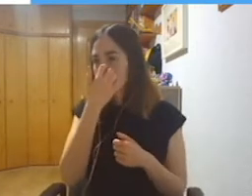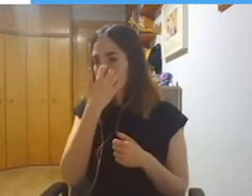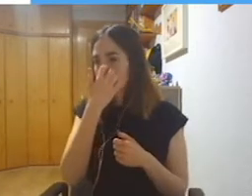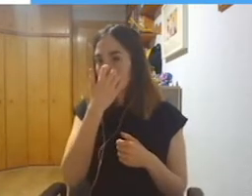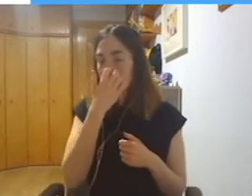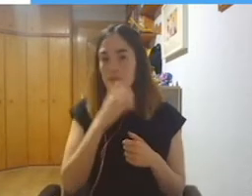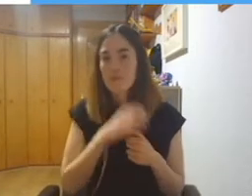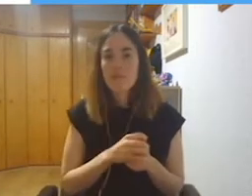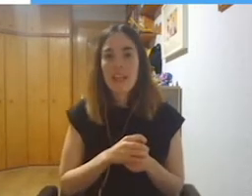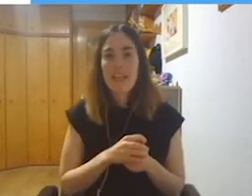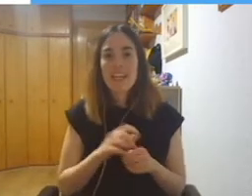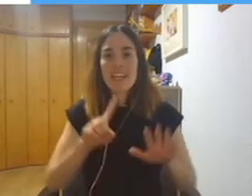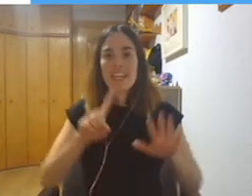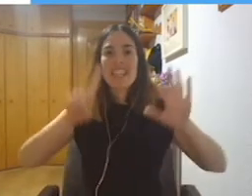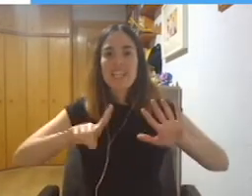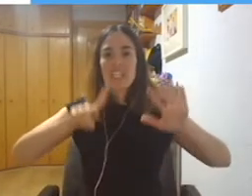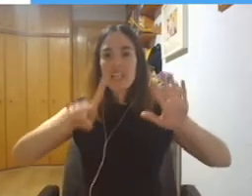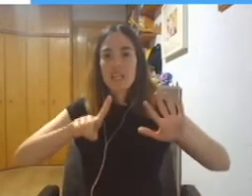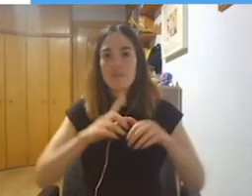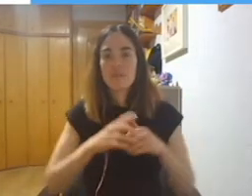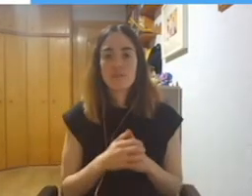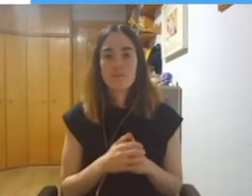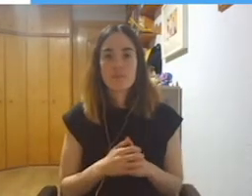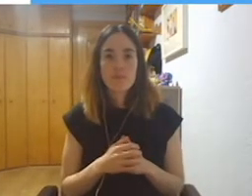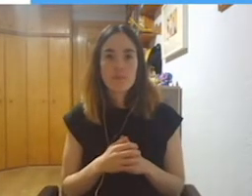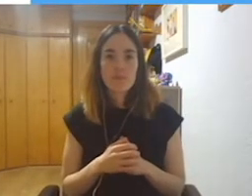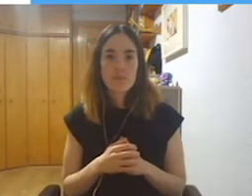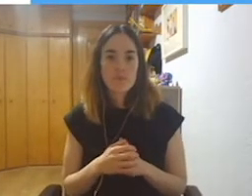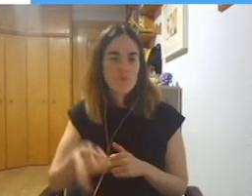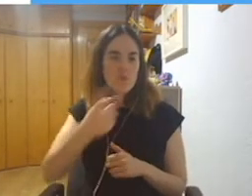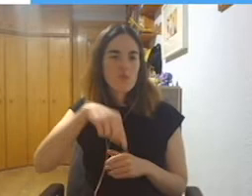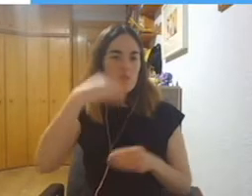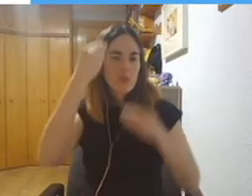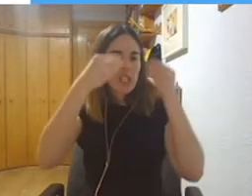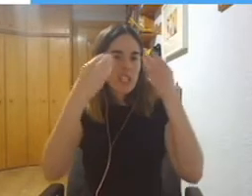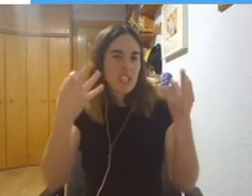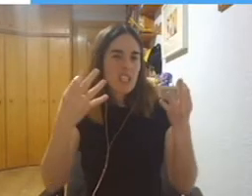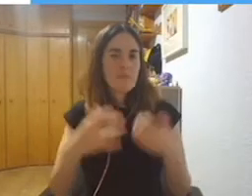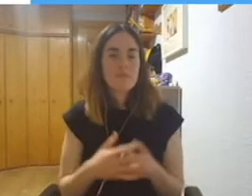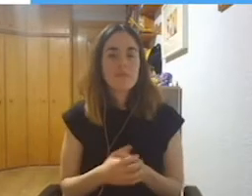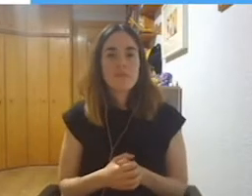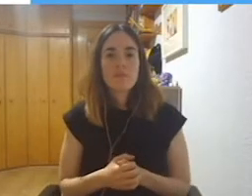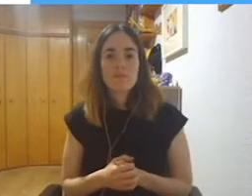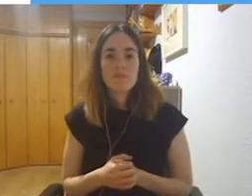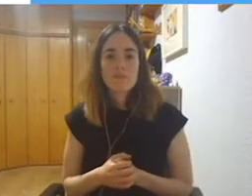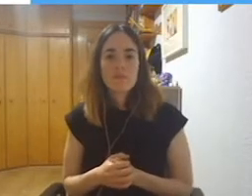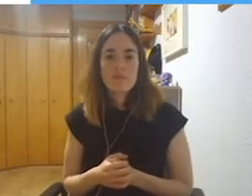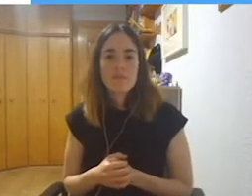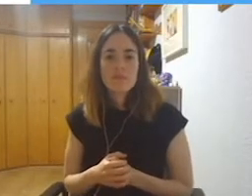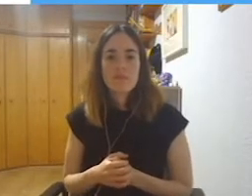eh, la sexta. La sexta. ¿Qué pensáis?